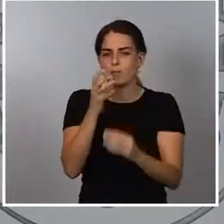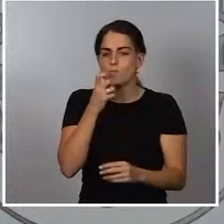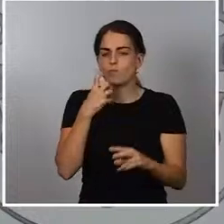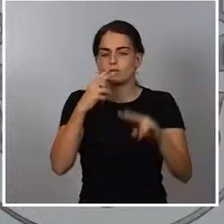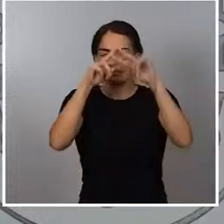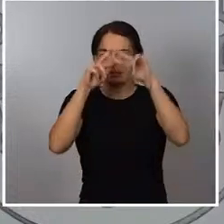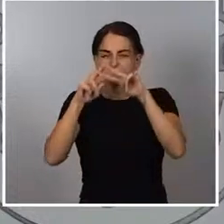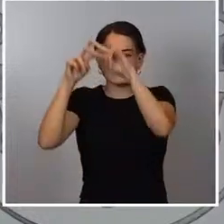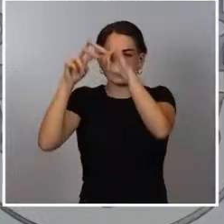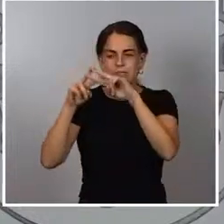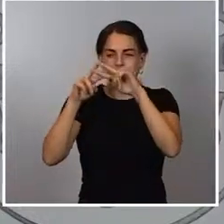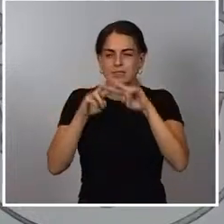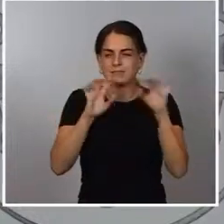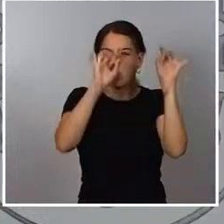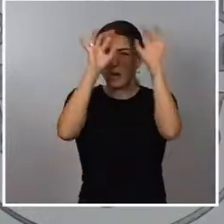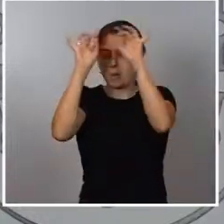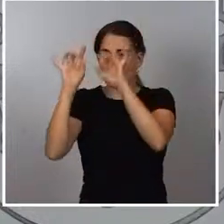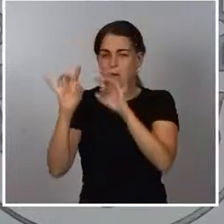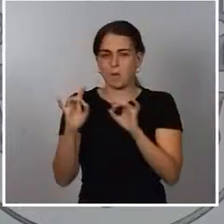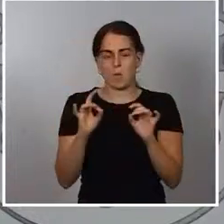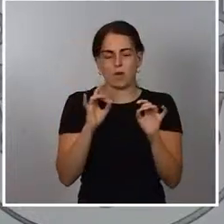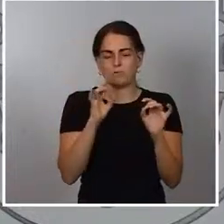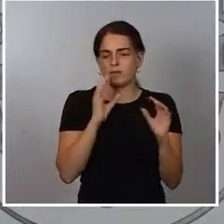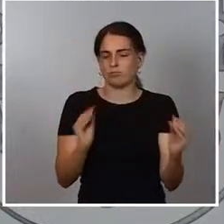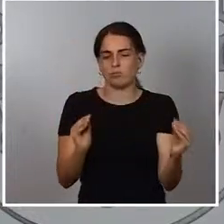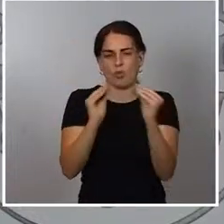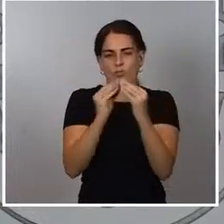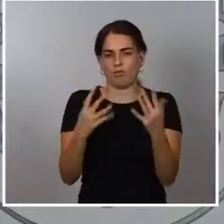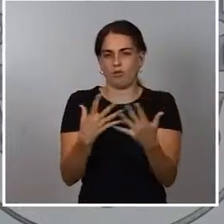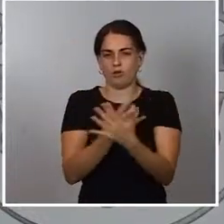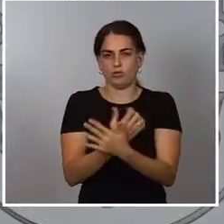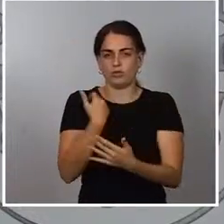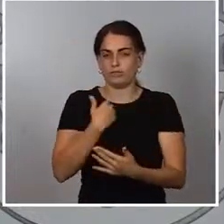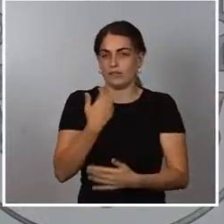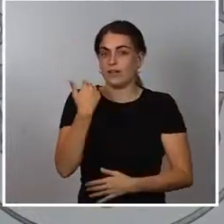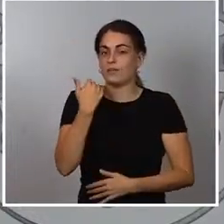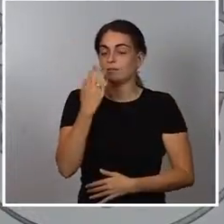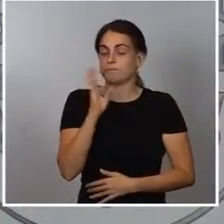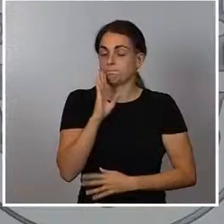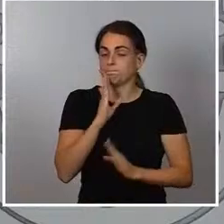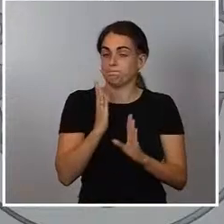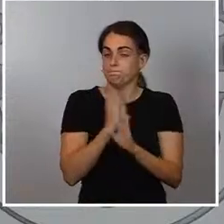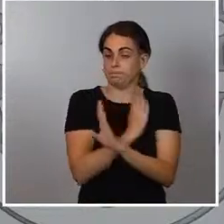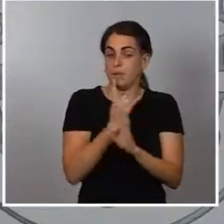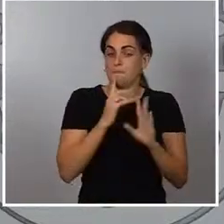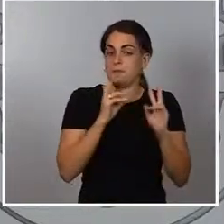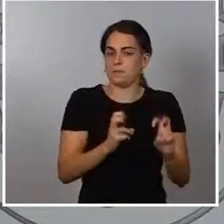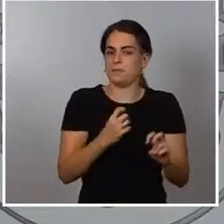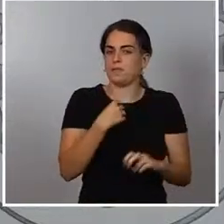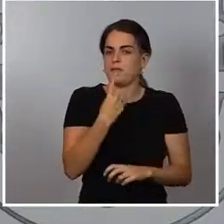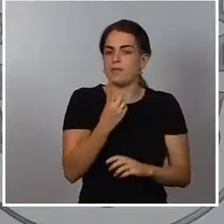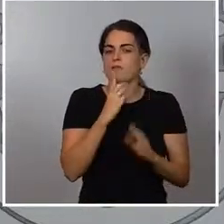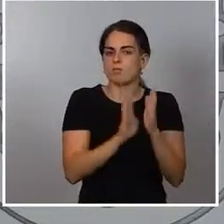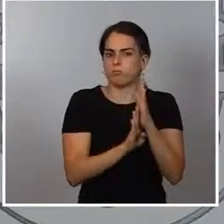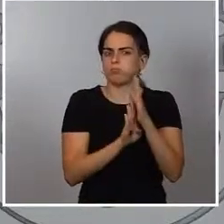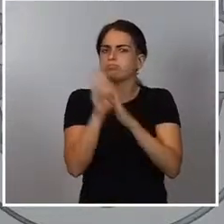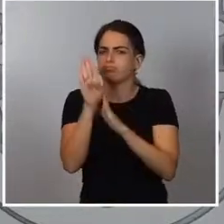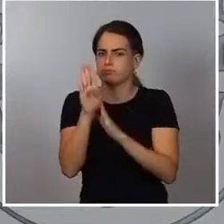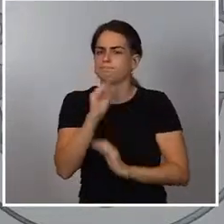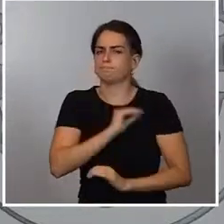en todos los territorios estamos viendo como he dicho en mi intervención inicial un incremento importante de la incidencia acumulada